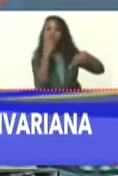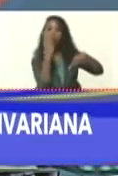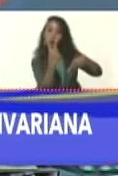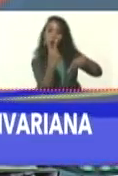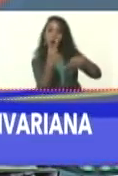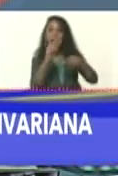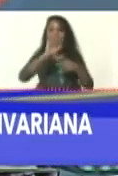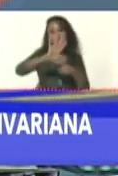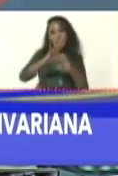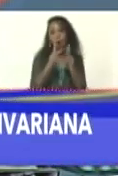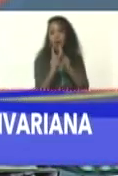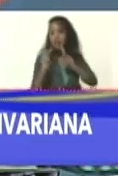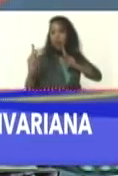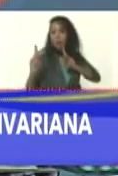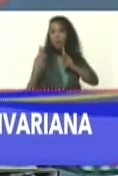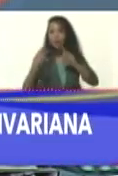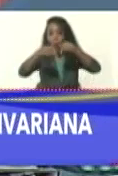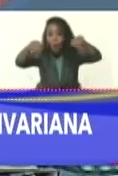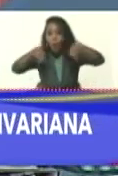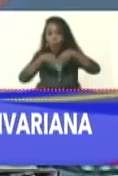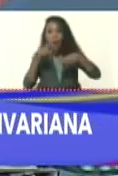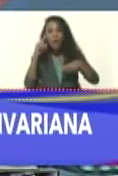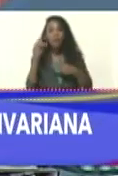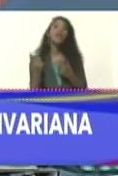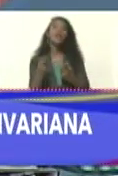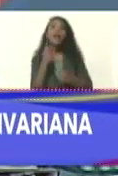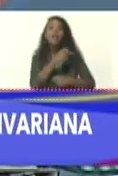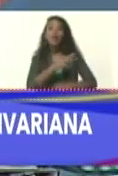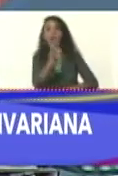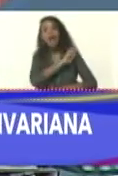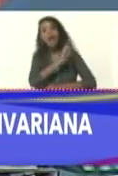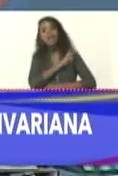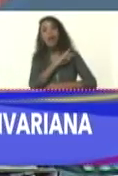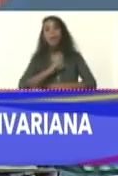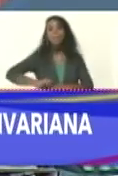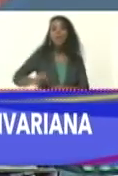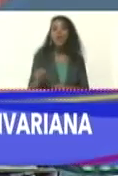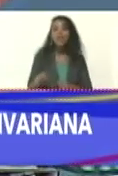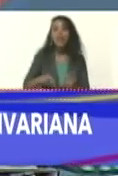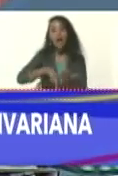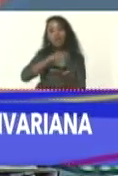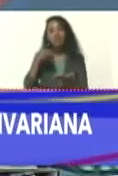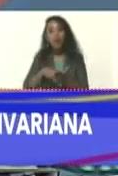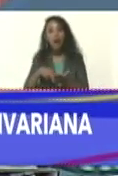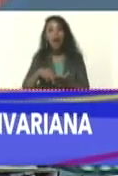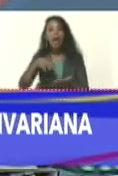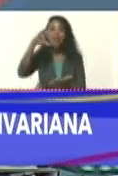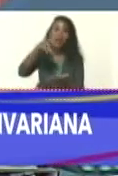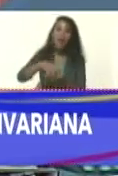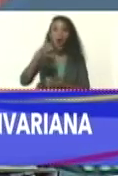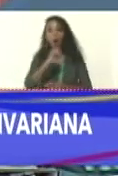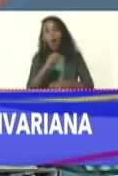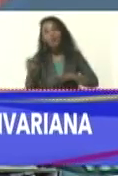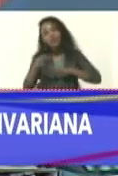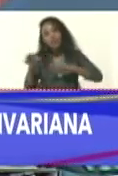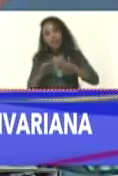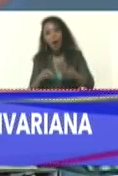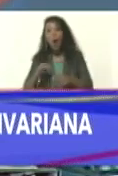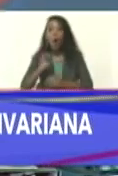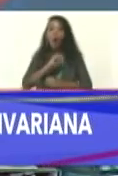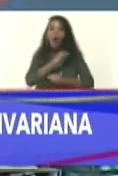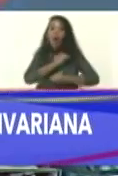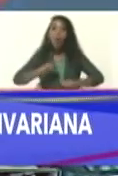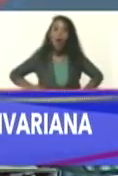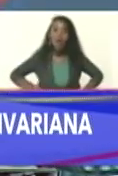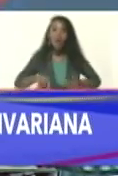cuadrados, donde el jefe del Cuadrante de Paz, sea Policía Nacional, Estadal o Municipal, o la Guardia Nacional Bolivariana,